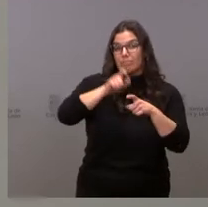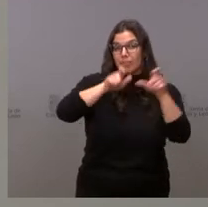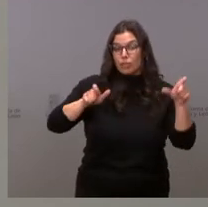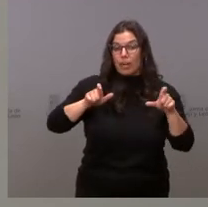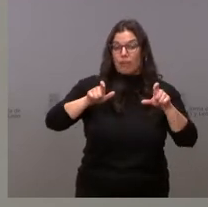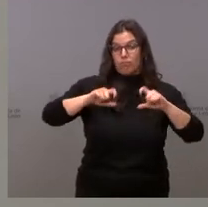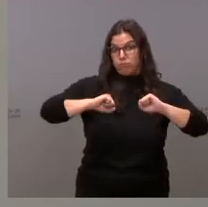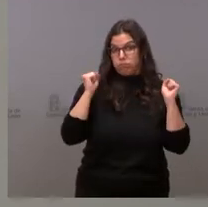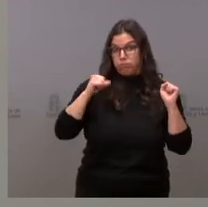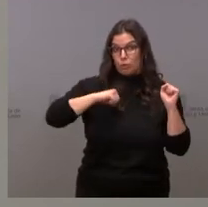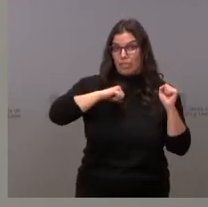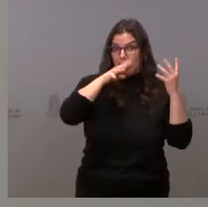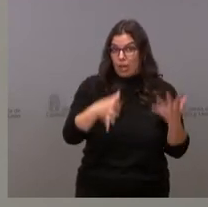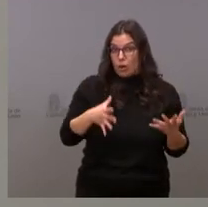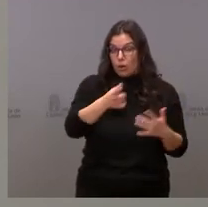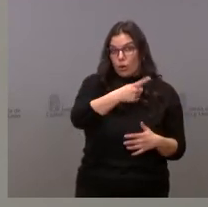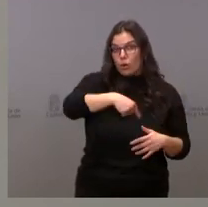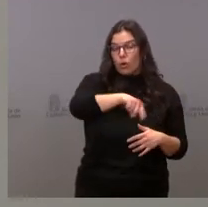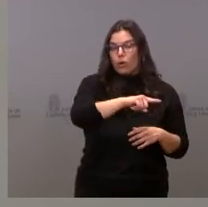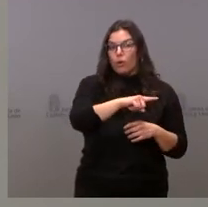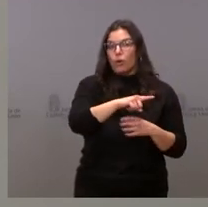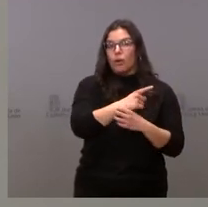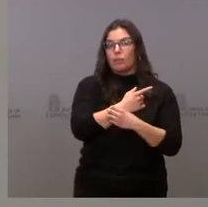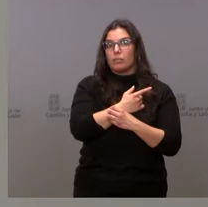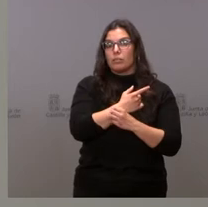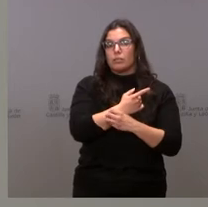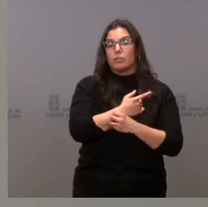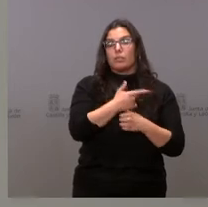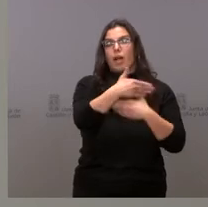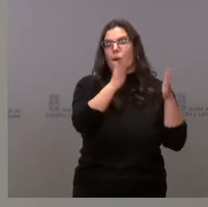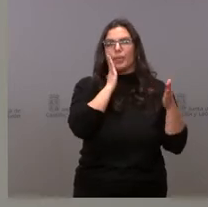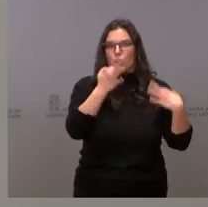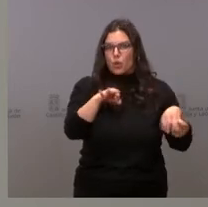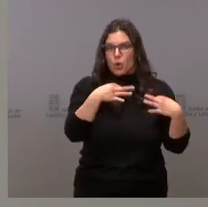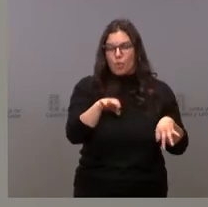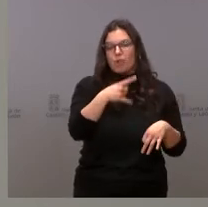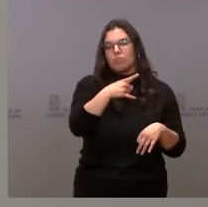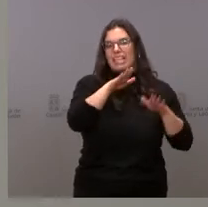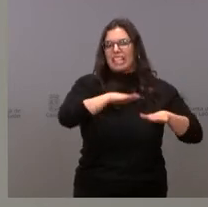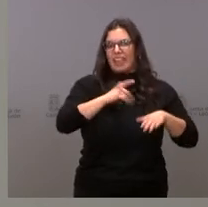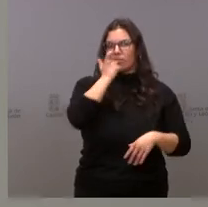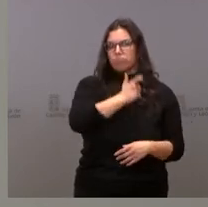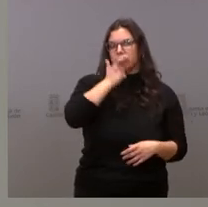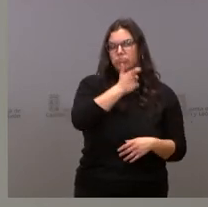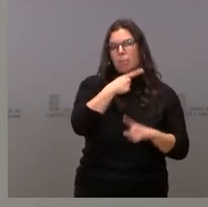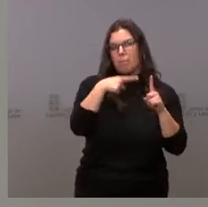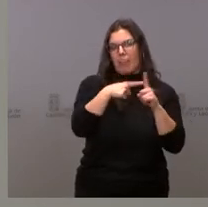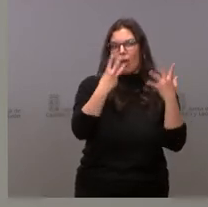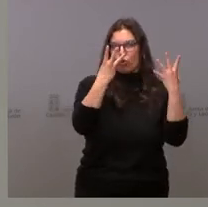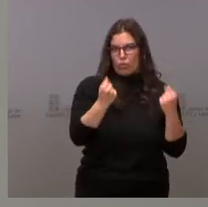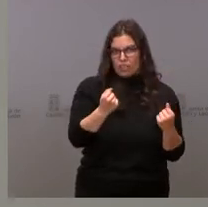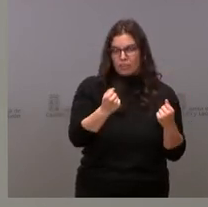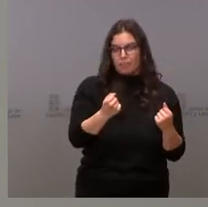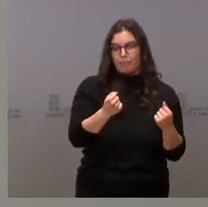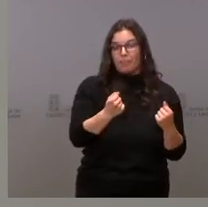en estos momentos en planta de hospitalización convencional la estancia media de estos pacientes es de 8 días la